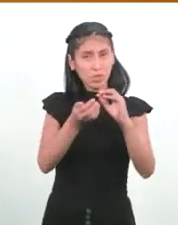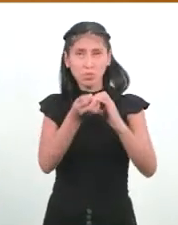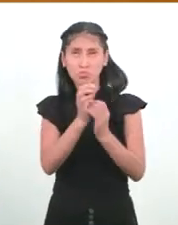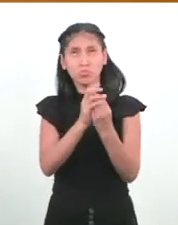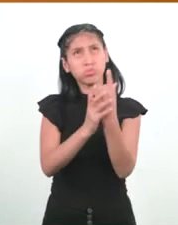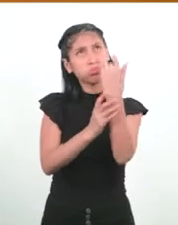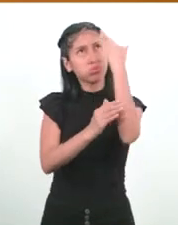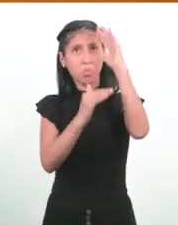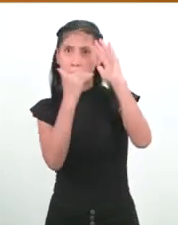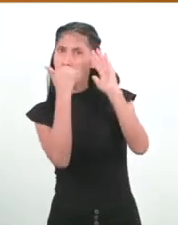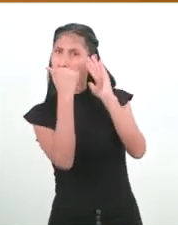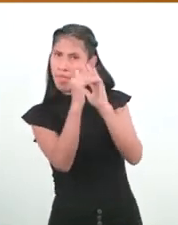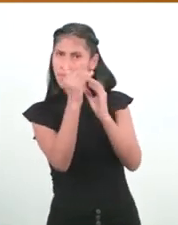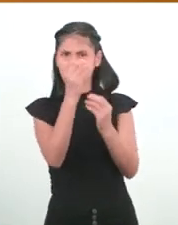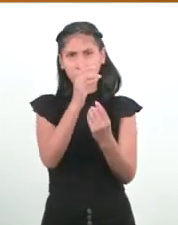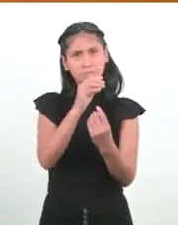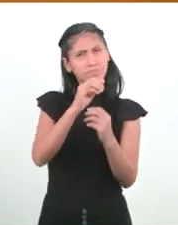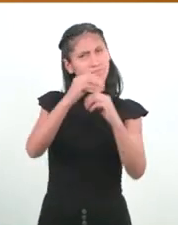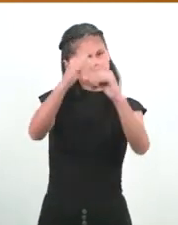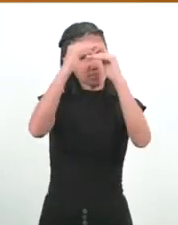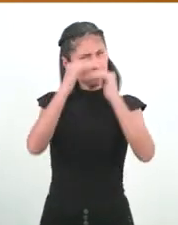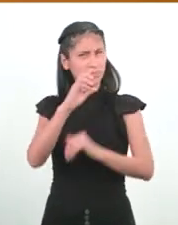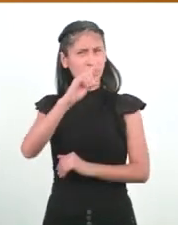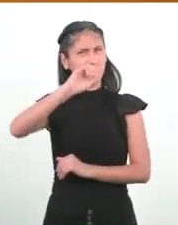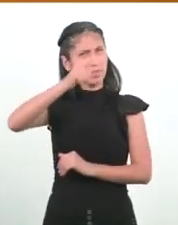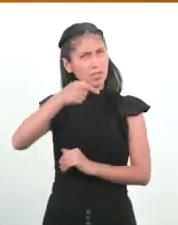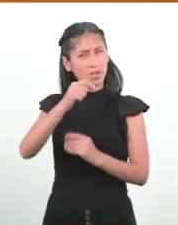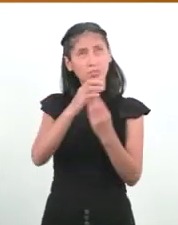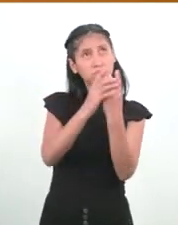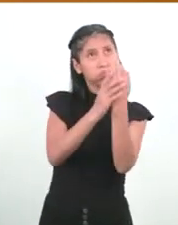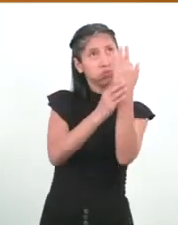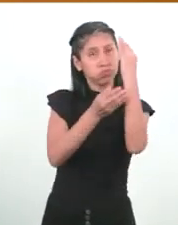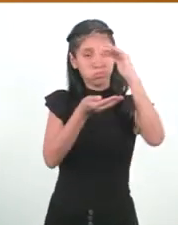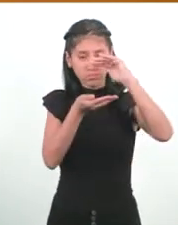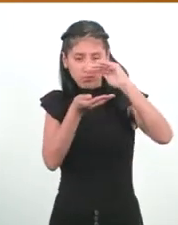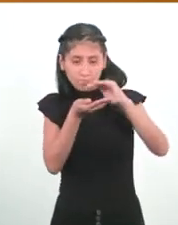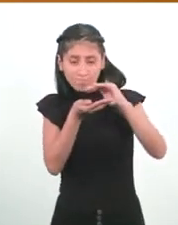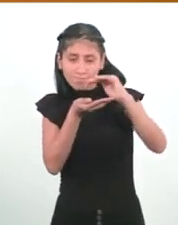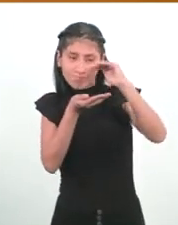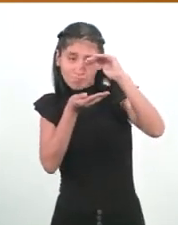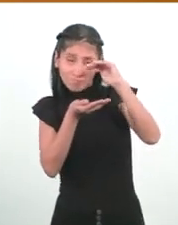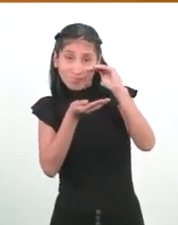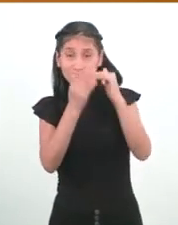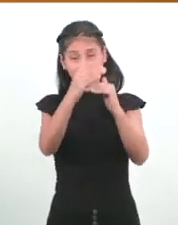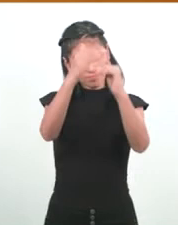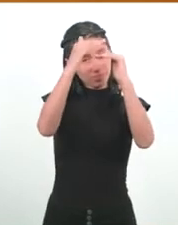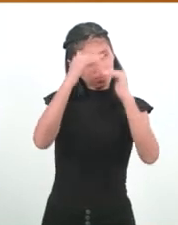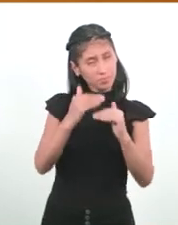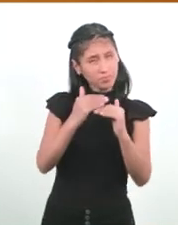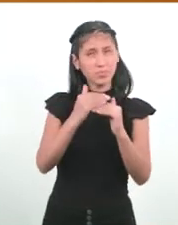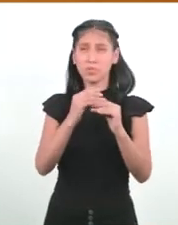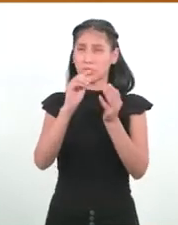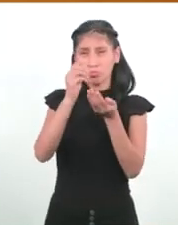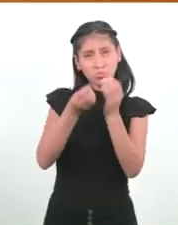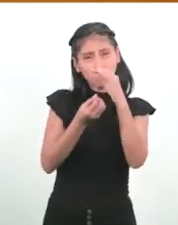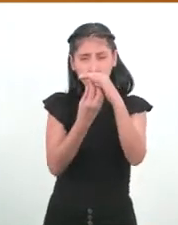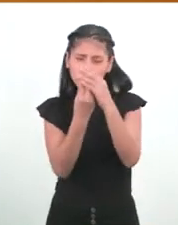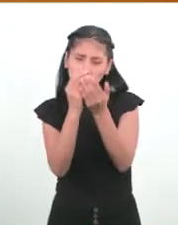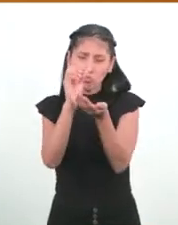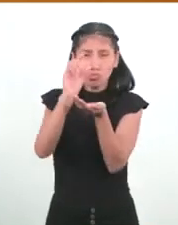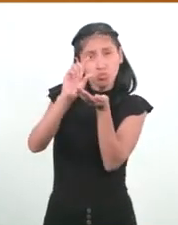mediana. Opción D, pequeñas y medianas. Opción E, pequeñas.